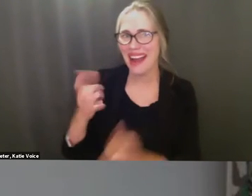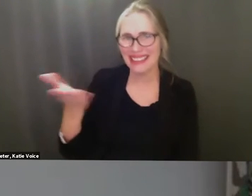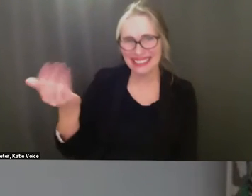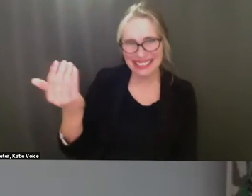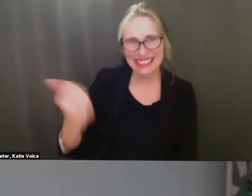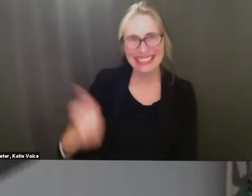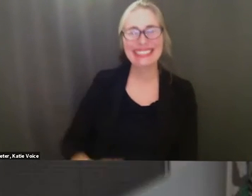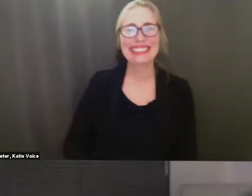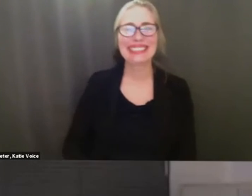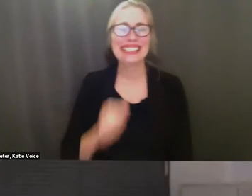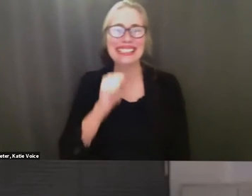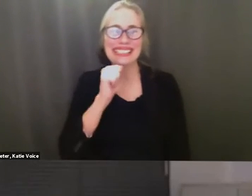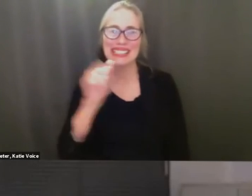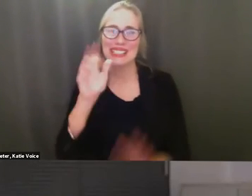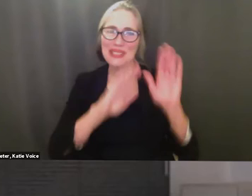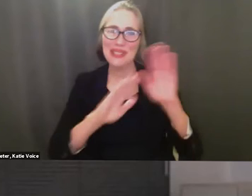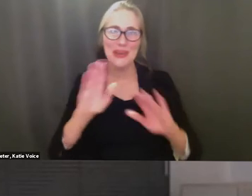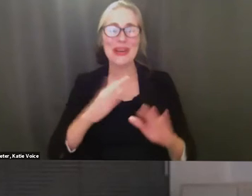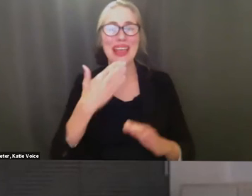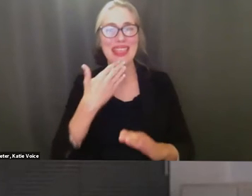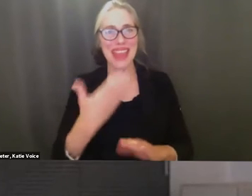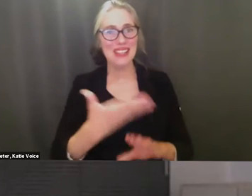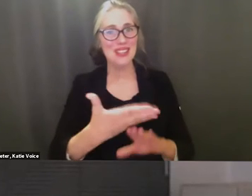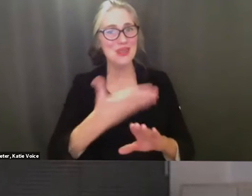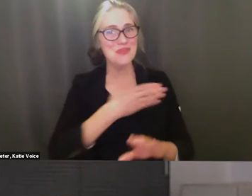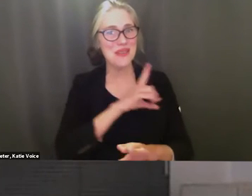nuevo, gracias al Consejo anterior,